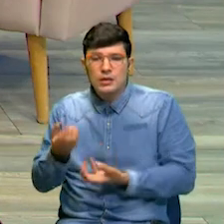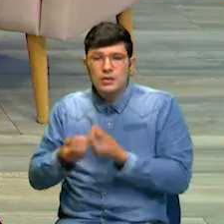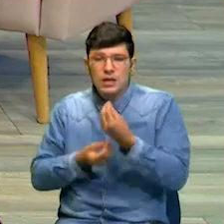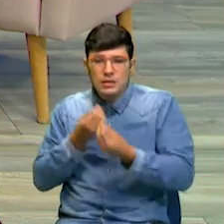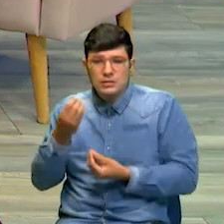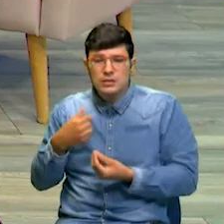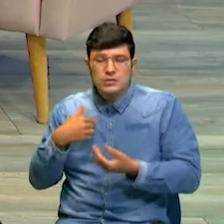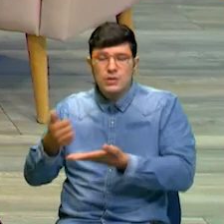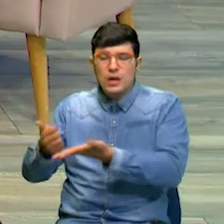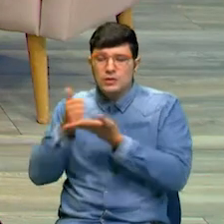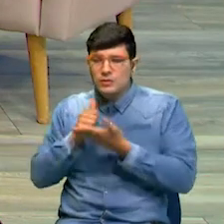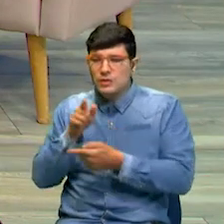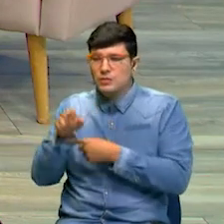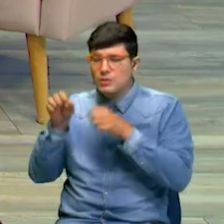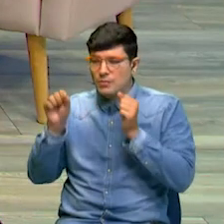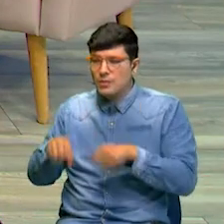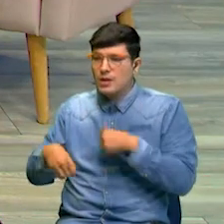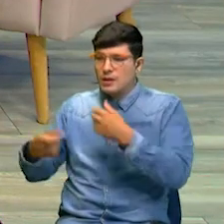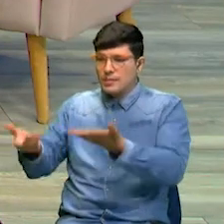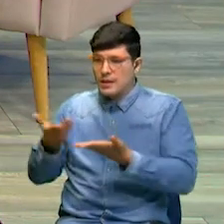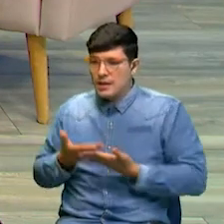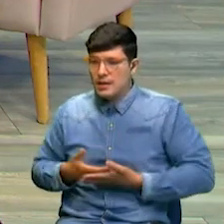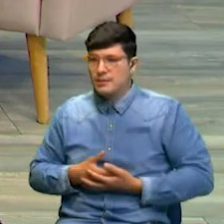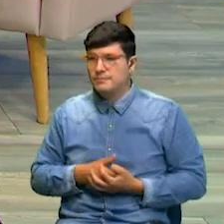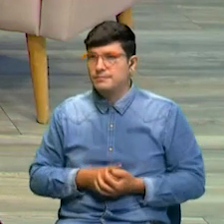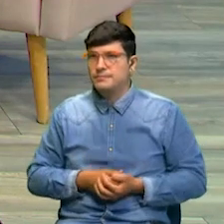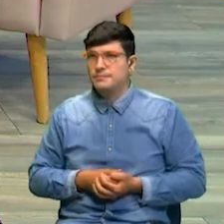qué ayuda me pueden ustedes obsequiar ahí.